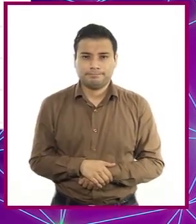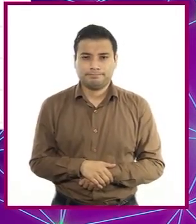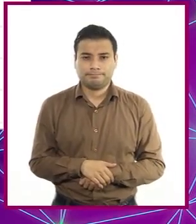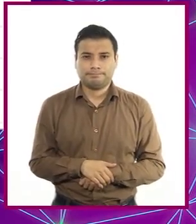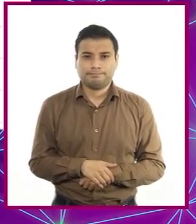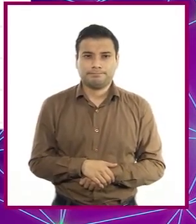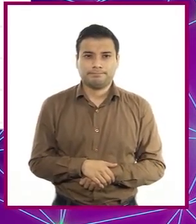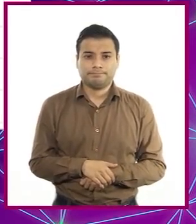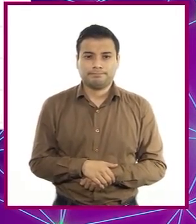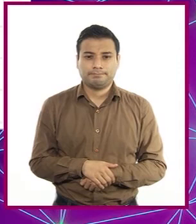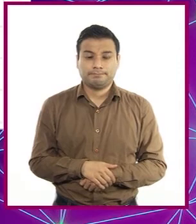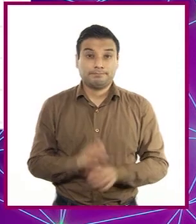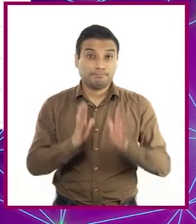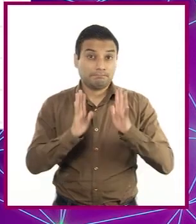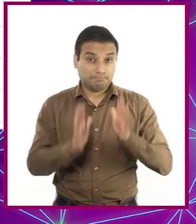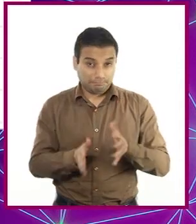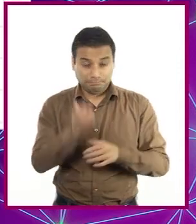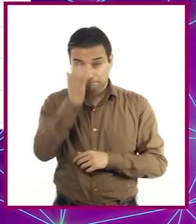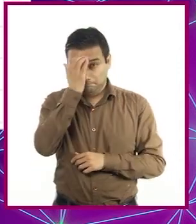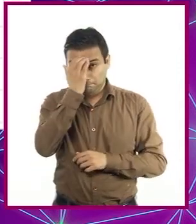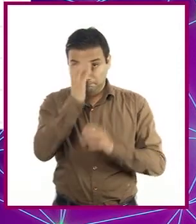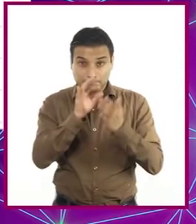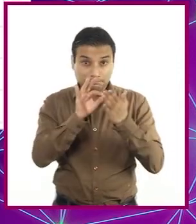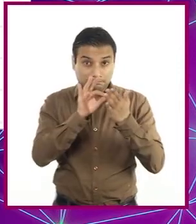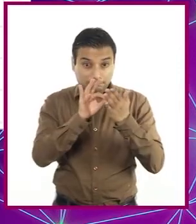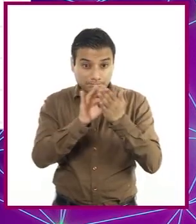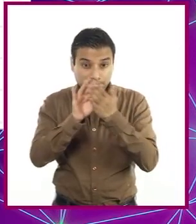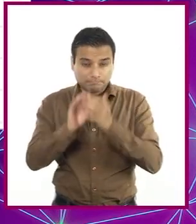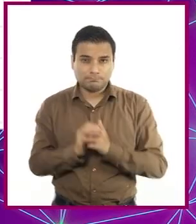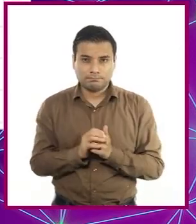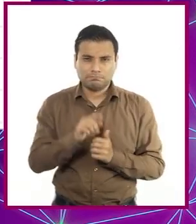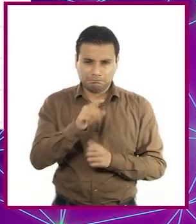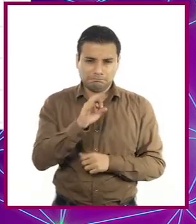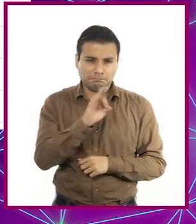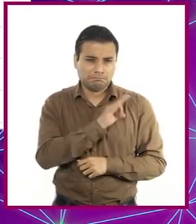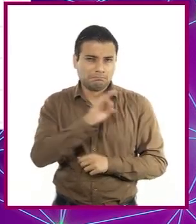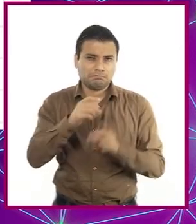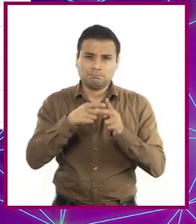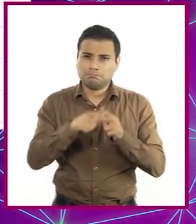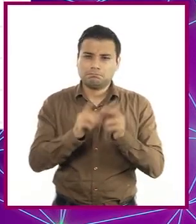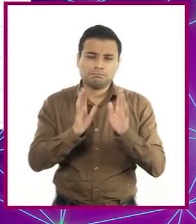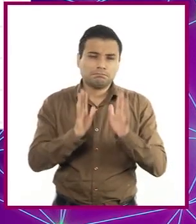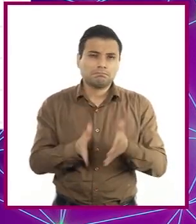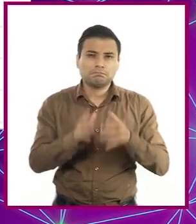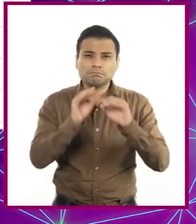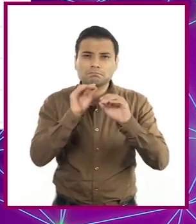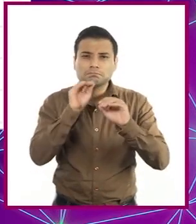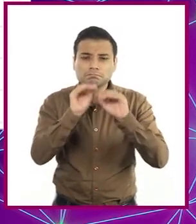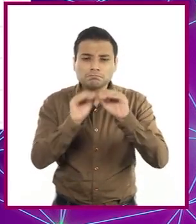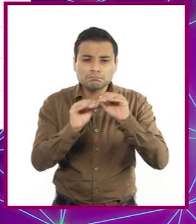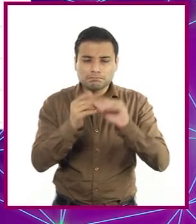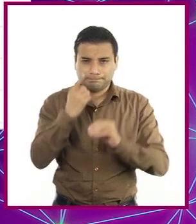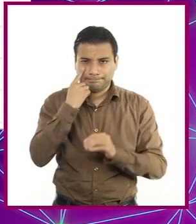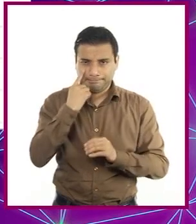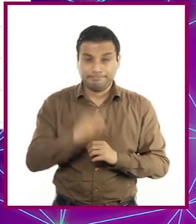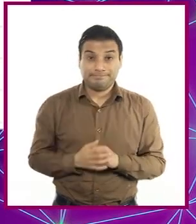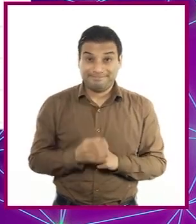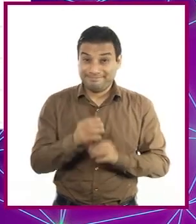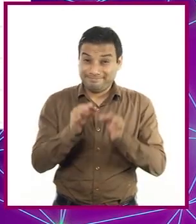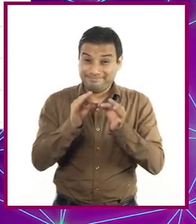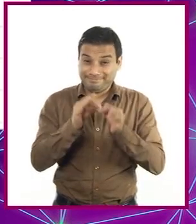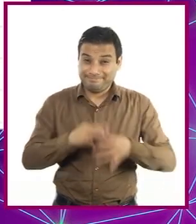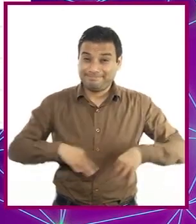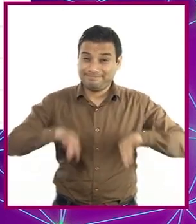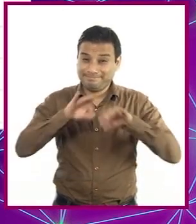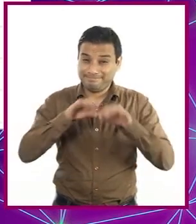las coordenadas, puedes comenzar a tabular con solo observar. Para este caso, es importante que concentres